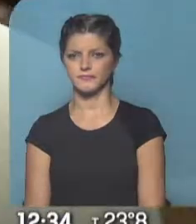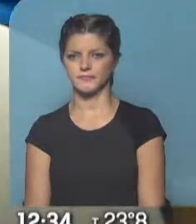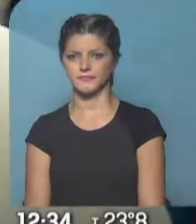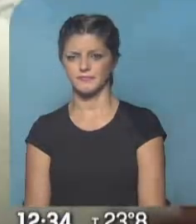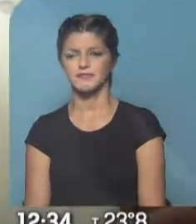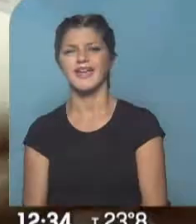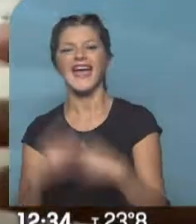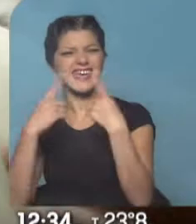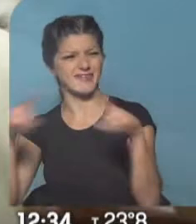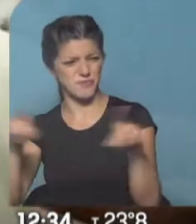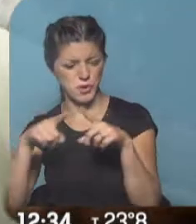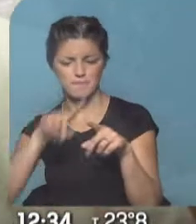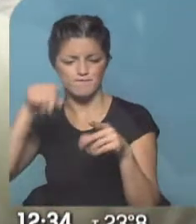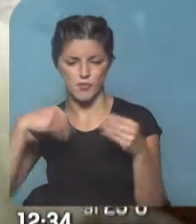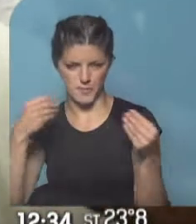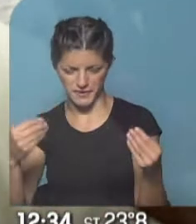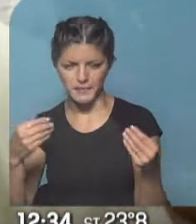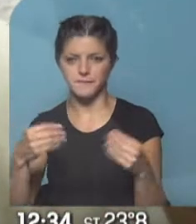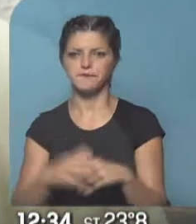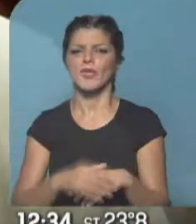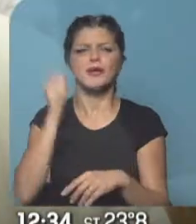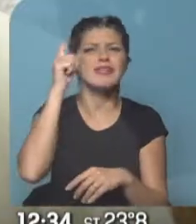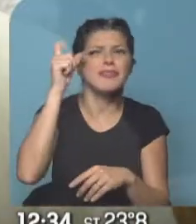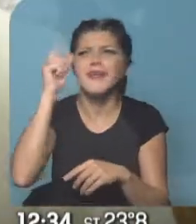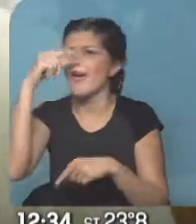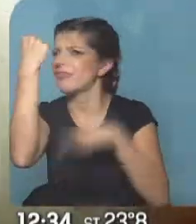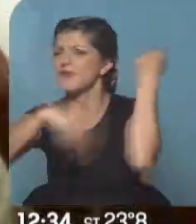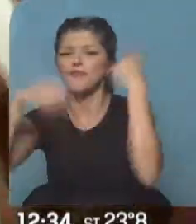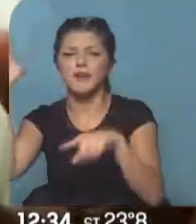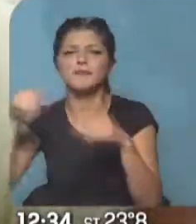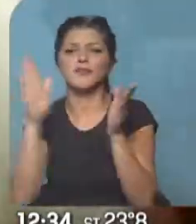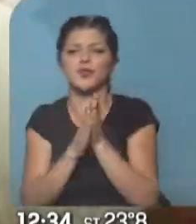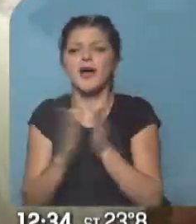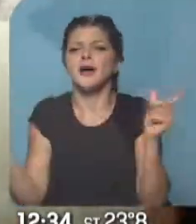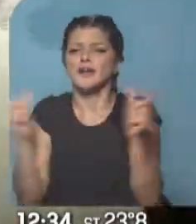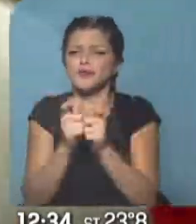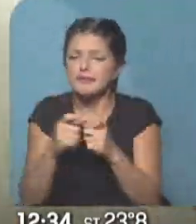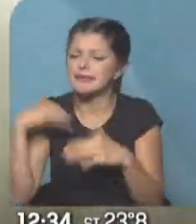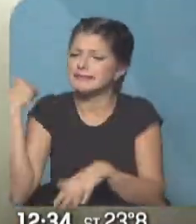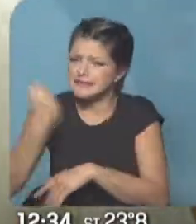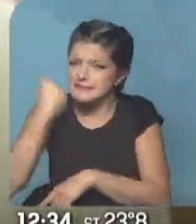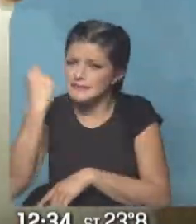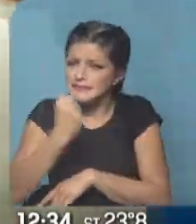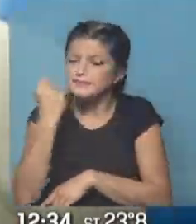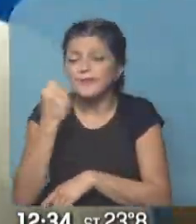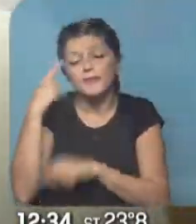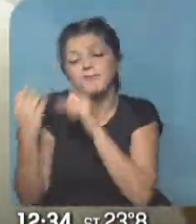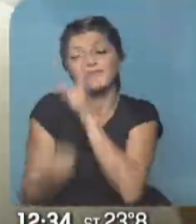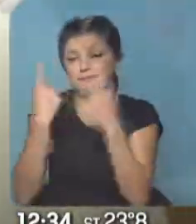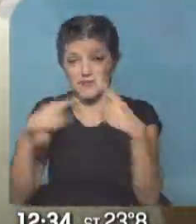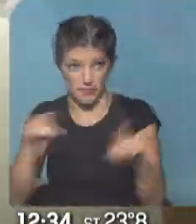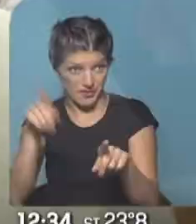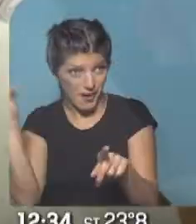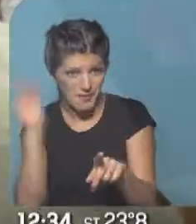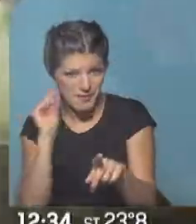El himno es el resultado de muchas ideas, de la reunión de muchos esfuerzos, y bueno, es lo que ustedes pueden escuchar,